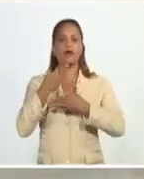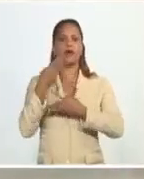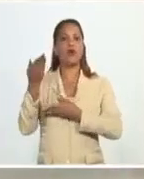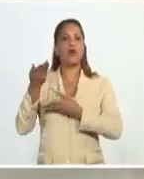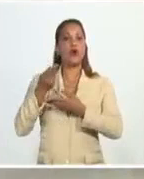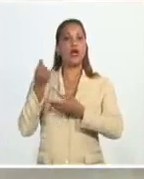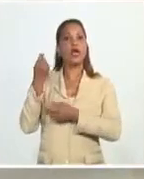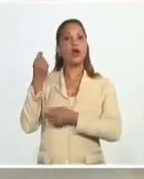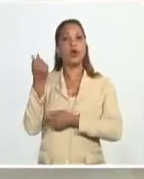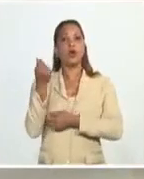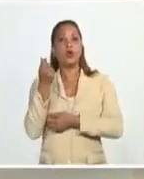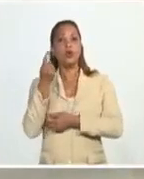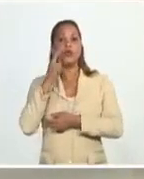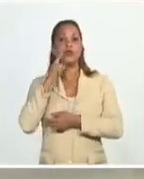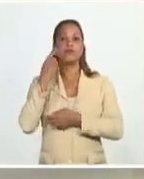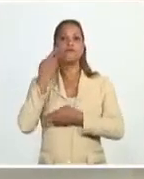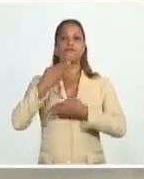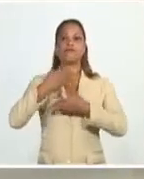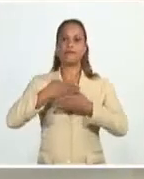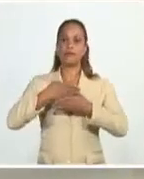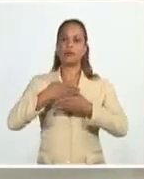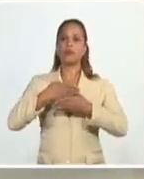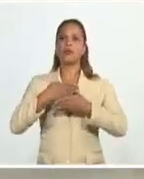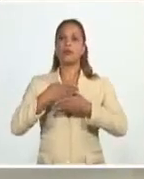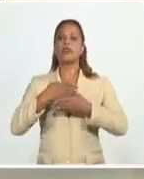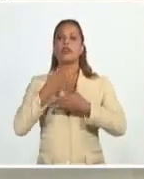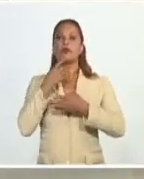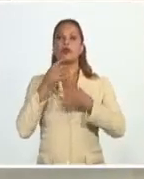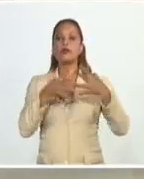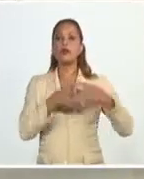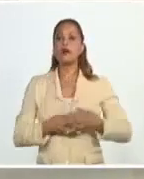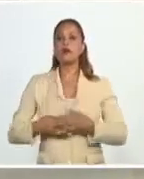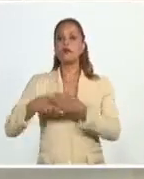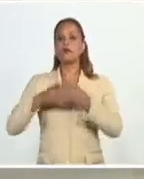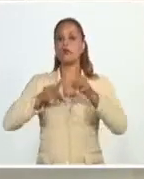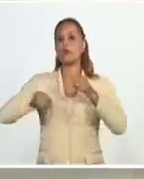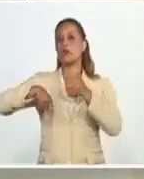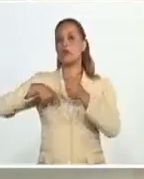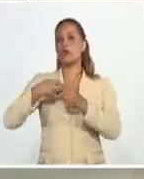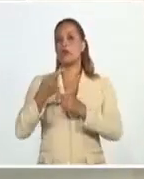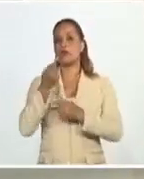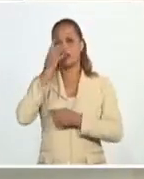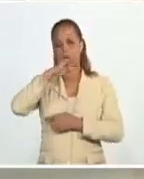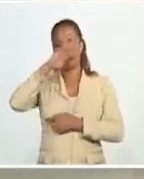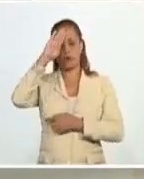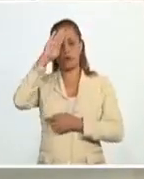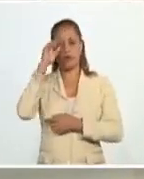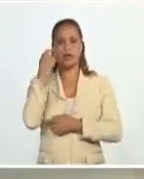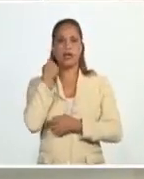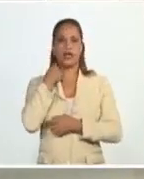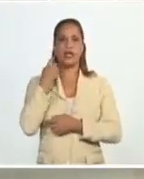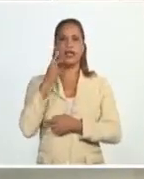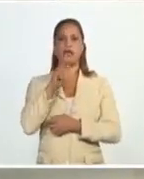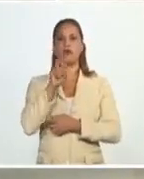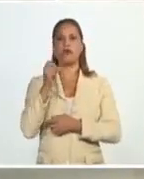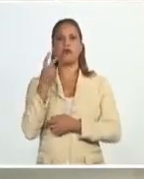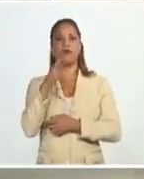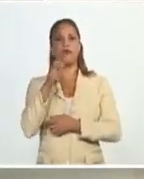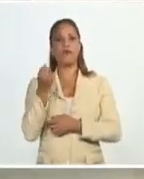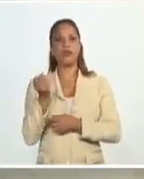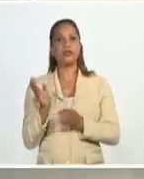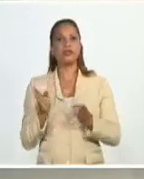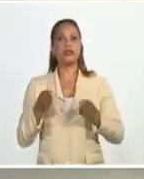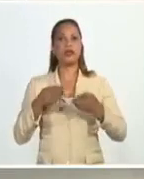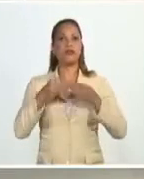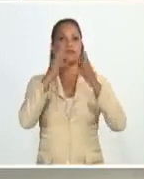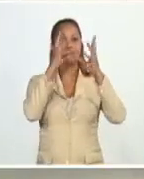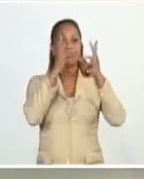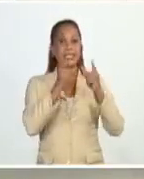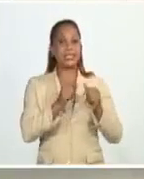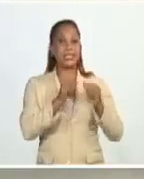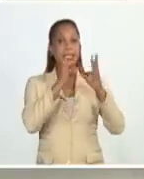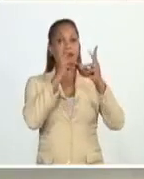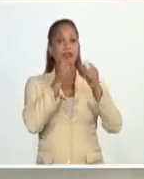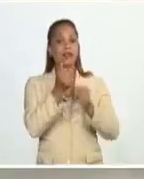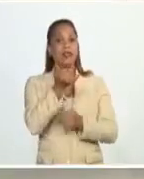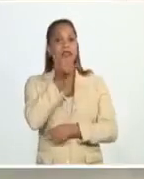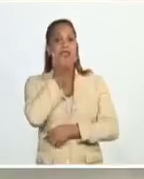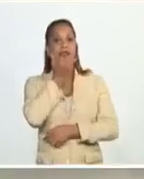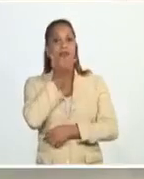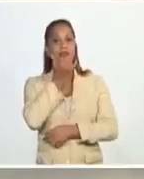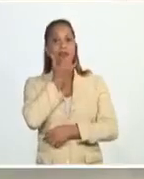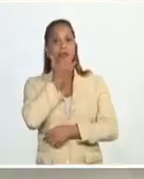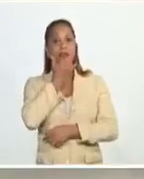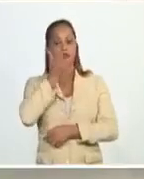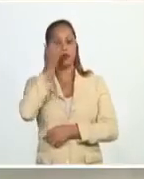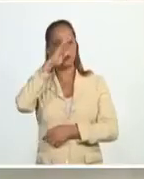financiero impuesto por los Estados Unidos de América contra Cuba. El año 2020 cerró con cifras históricas de daños para la mayor de